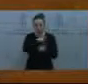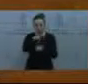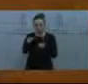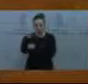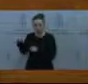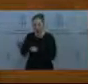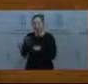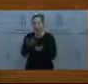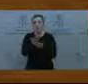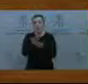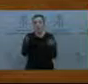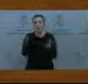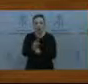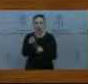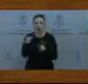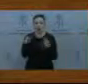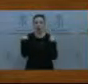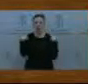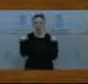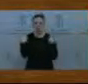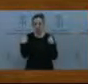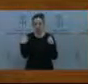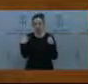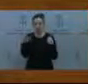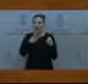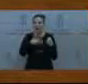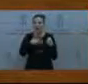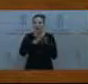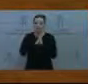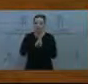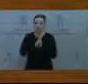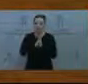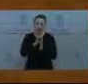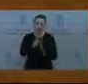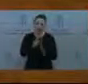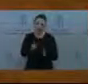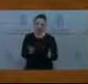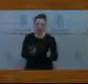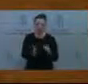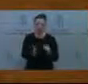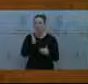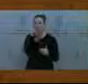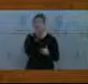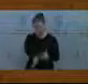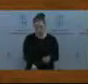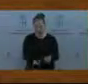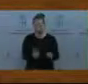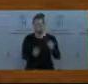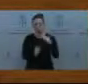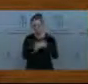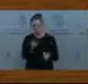en lo que valga mi ruego, que no entorpezca algo que apareció reflejado en los presupuestos generales del